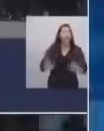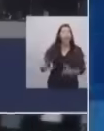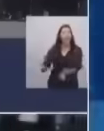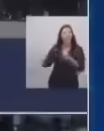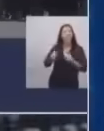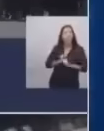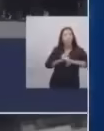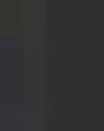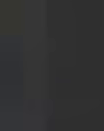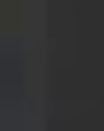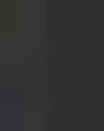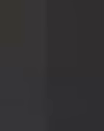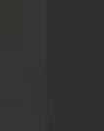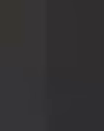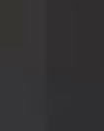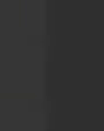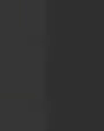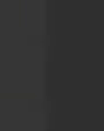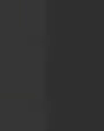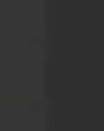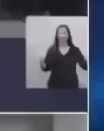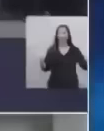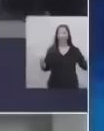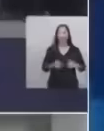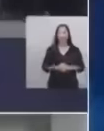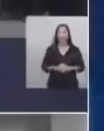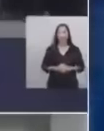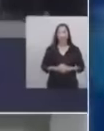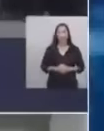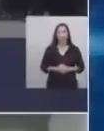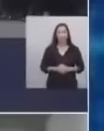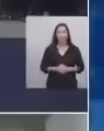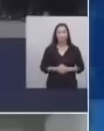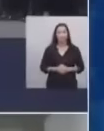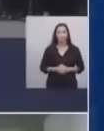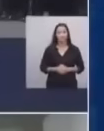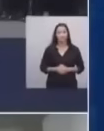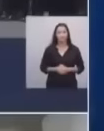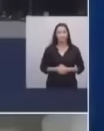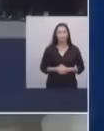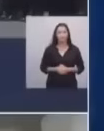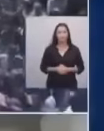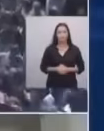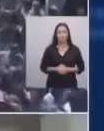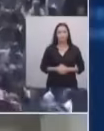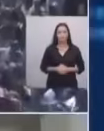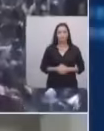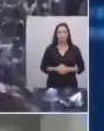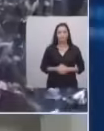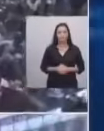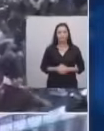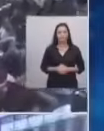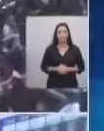de nos encontramos acá con Hugo es un importante comerciante de la ciudad y bueno